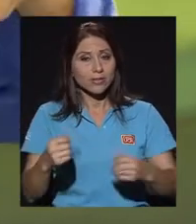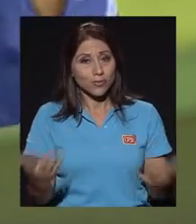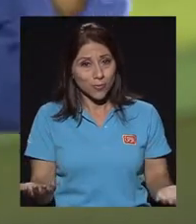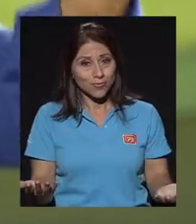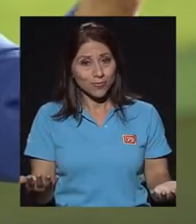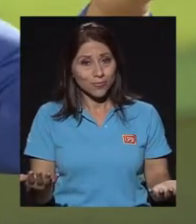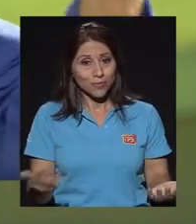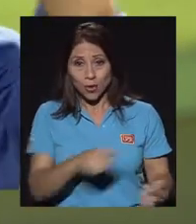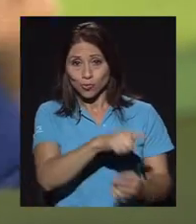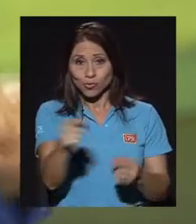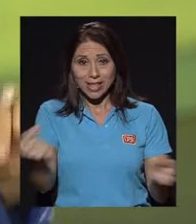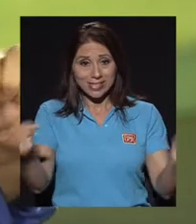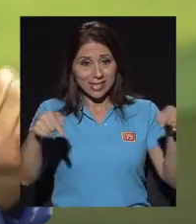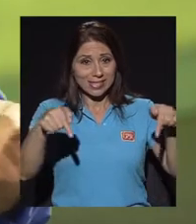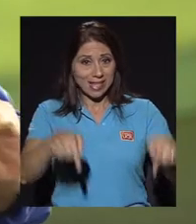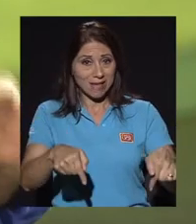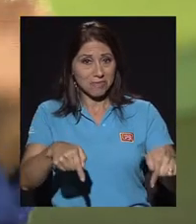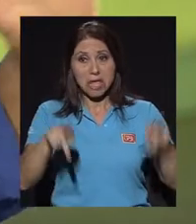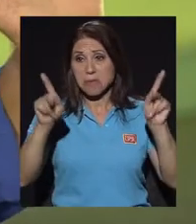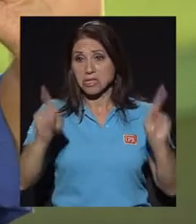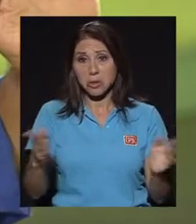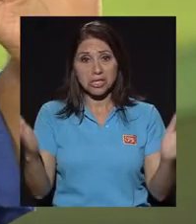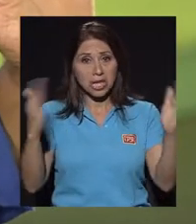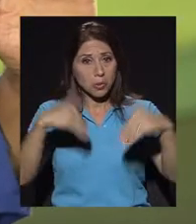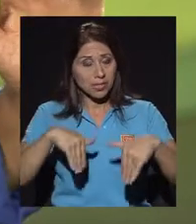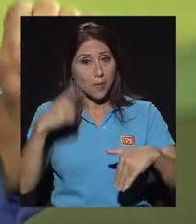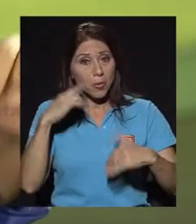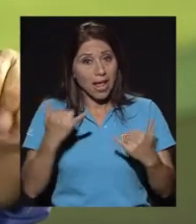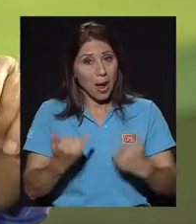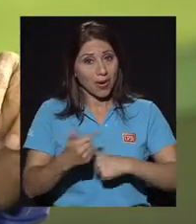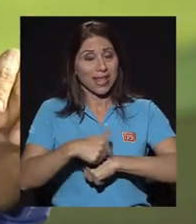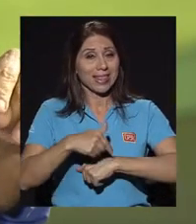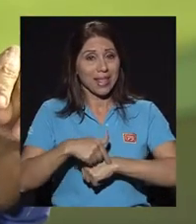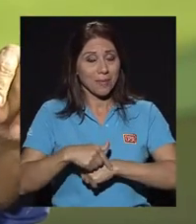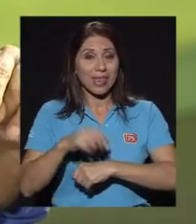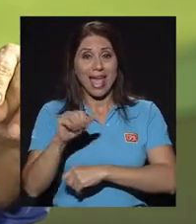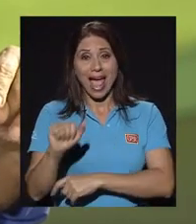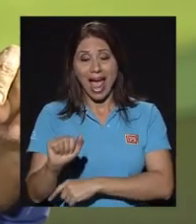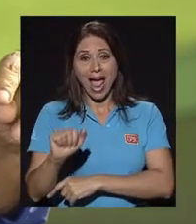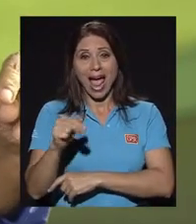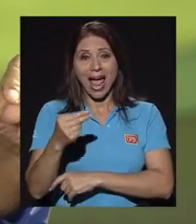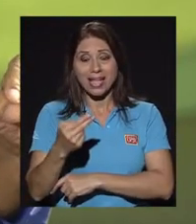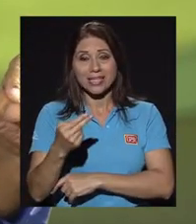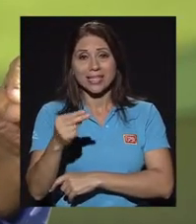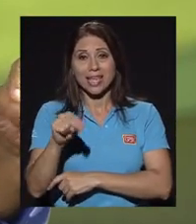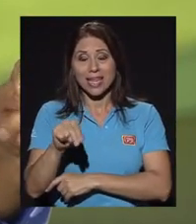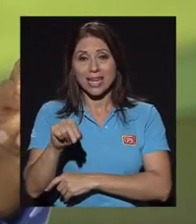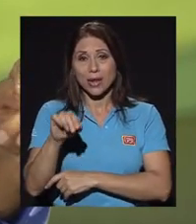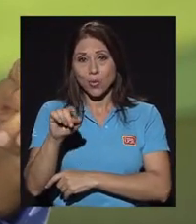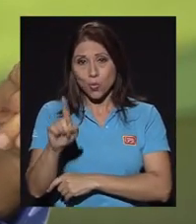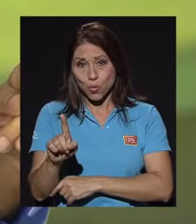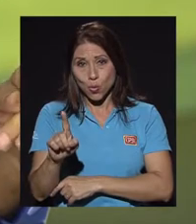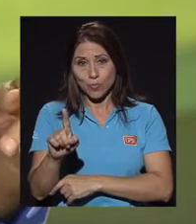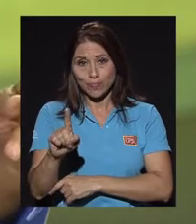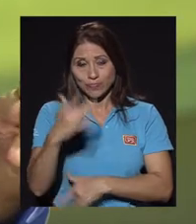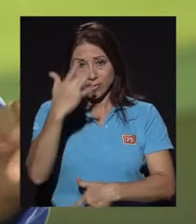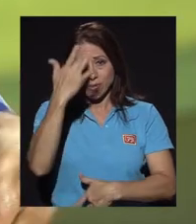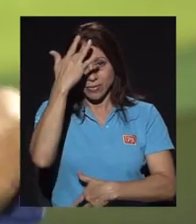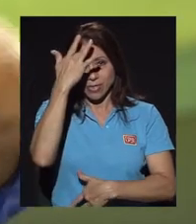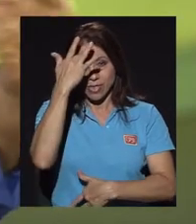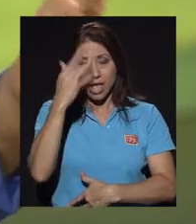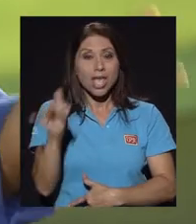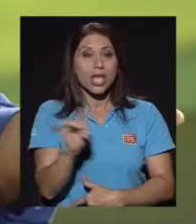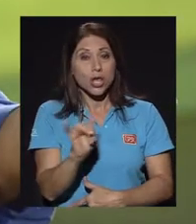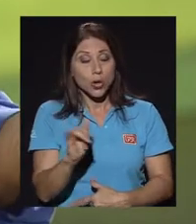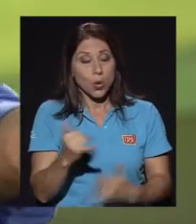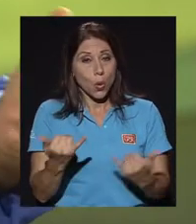Los que están y los que no están, porque estamos en época de AHN1, ¿ya? Y